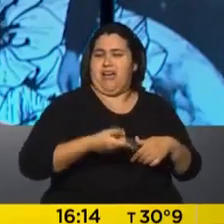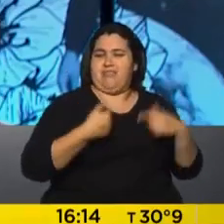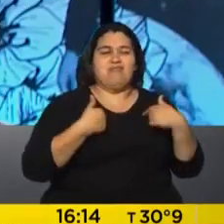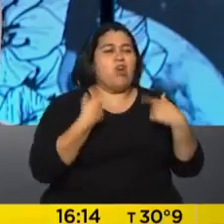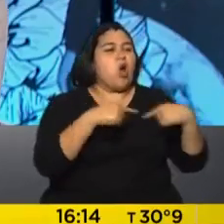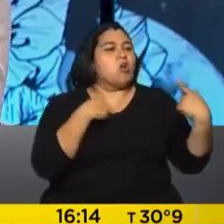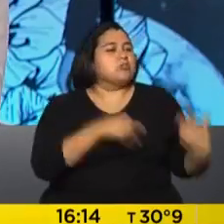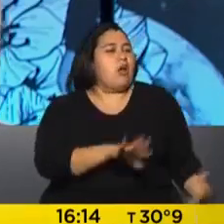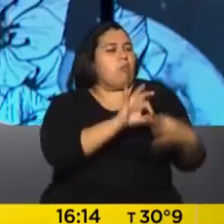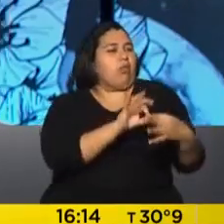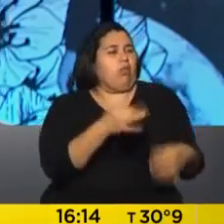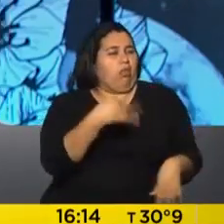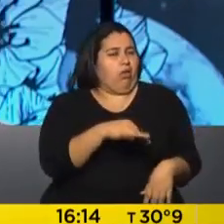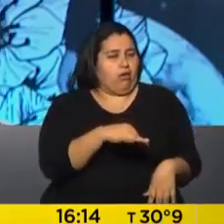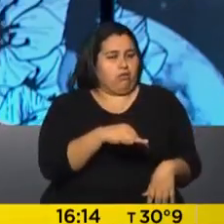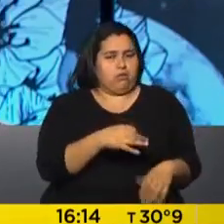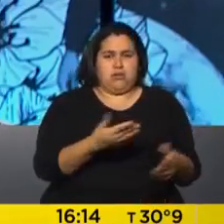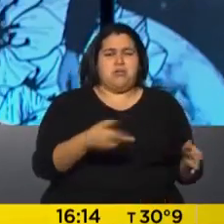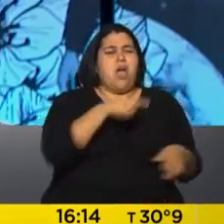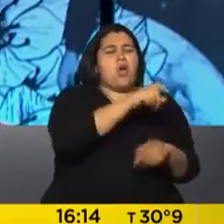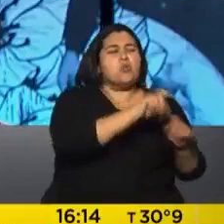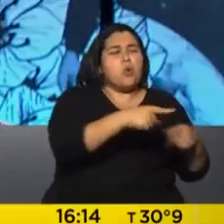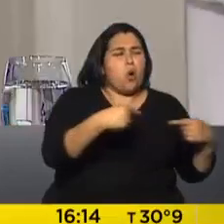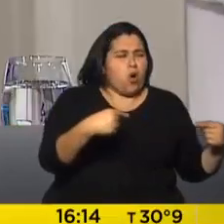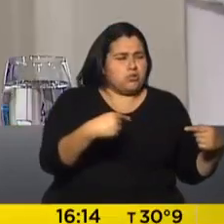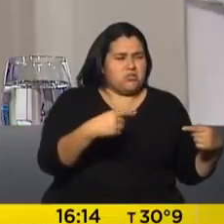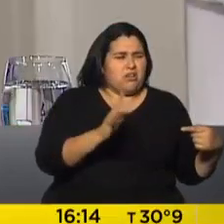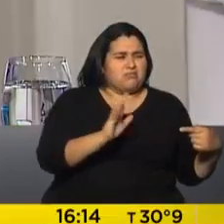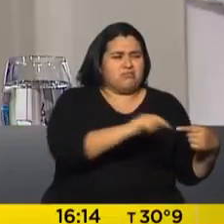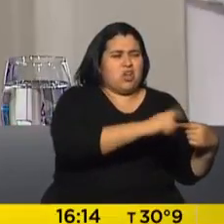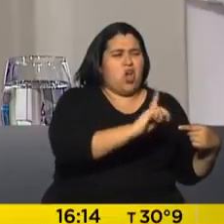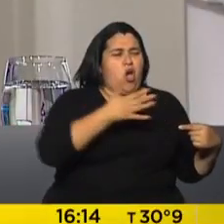mío. Claro. Y lo mío no sé si es tuyo. O sea, ese es el juego.